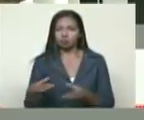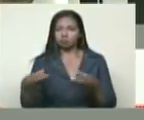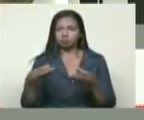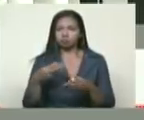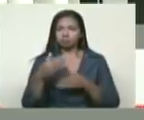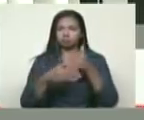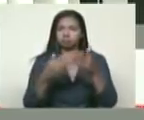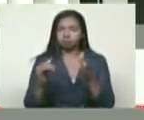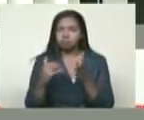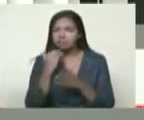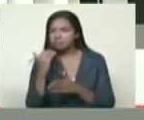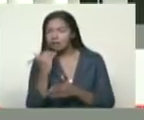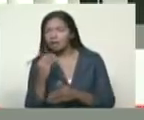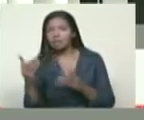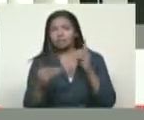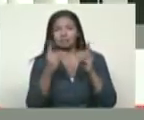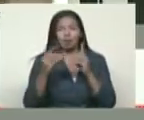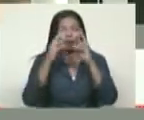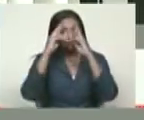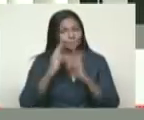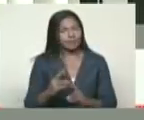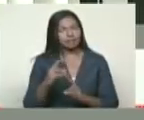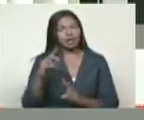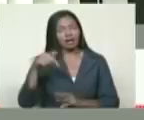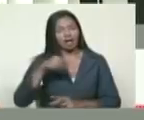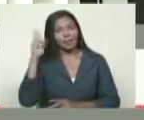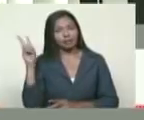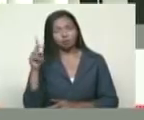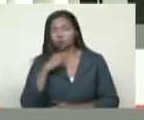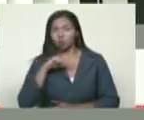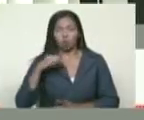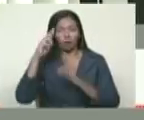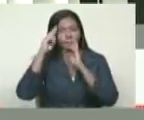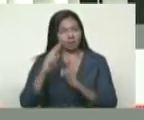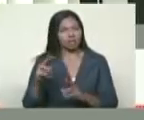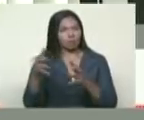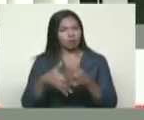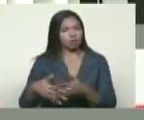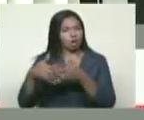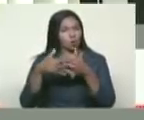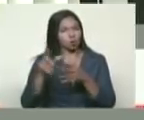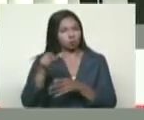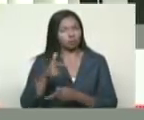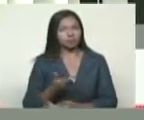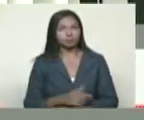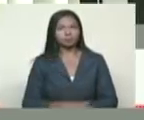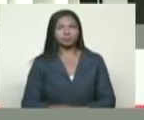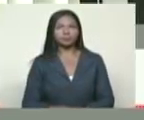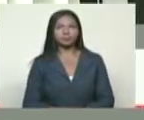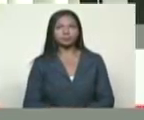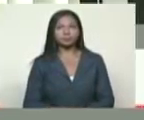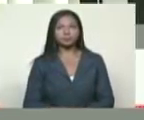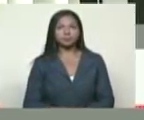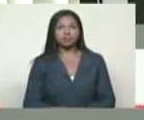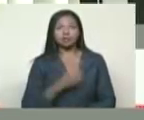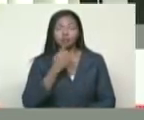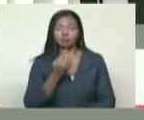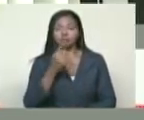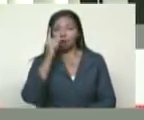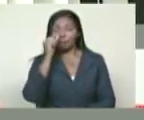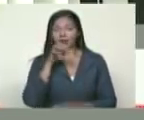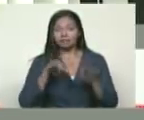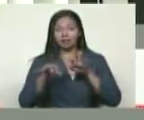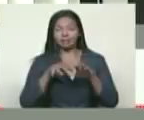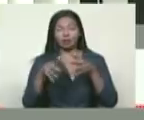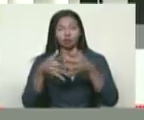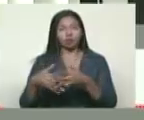proceso de acercamiento, de diálogo y que respeten a Venezuela. Nosotros respetaremos a los Estados Unidos. Le hemos dicho a Mike Pompeo, es la